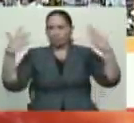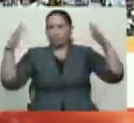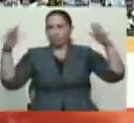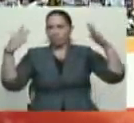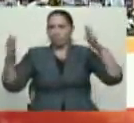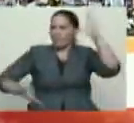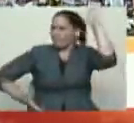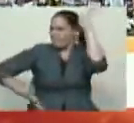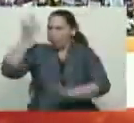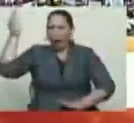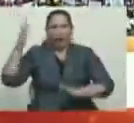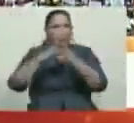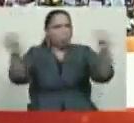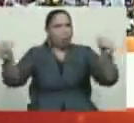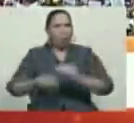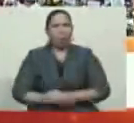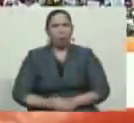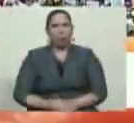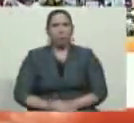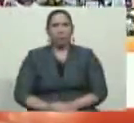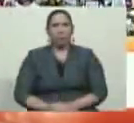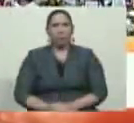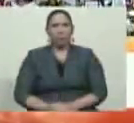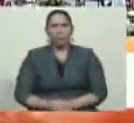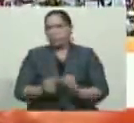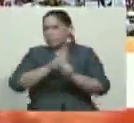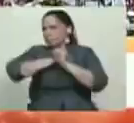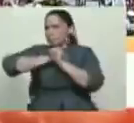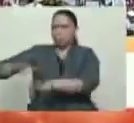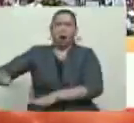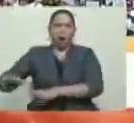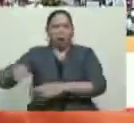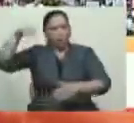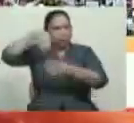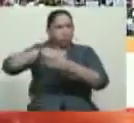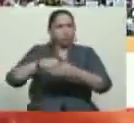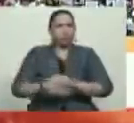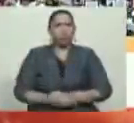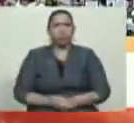fuera se van de venezuela basta de intervencionismo